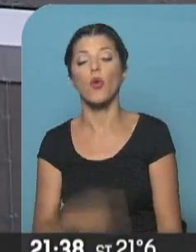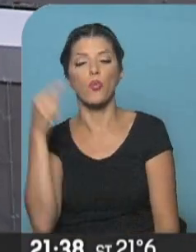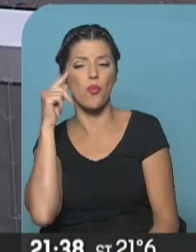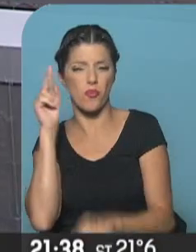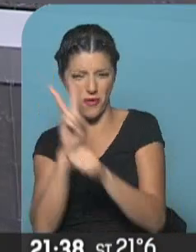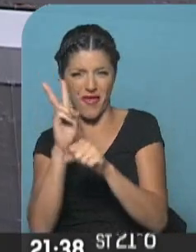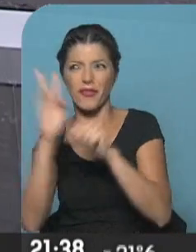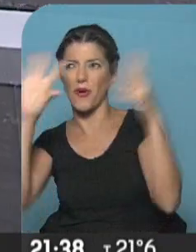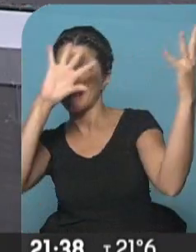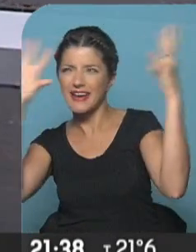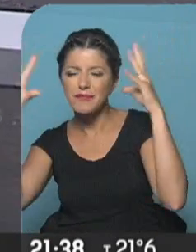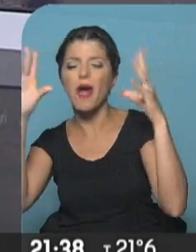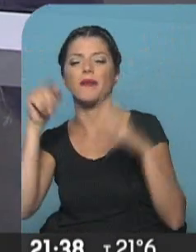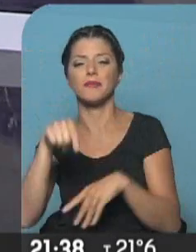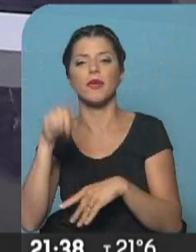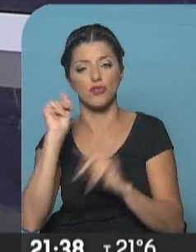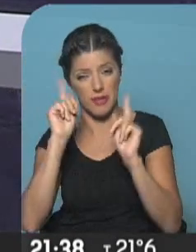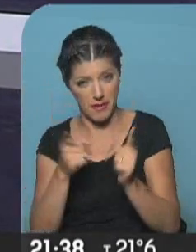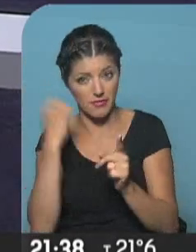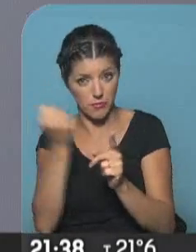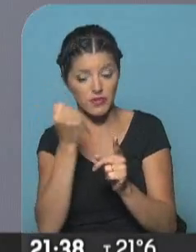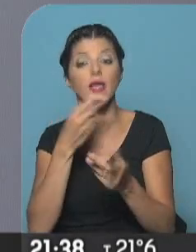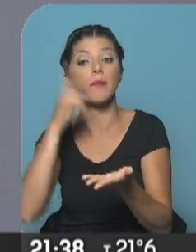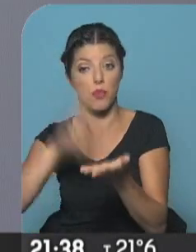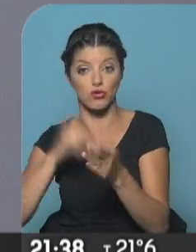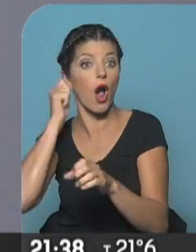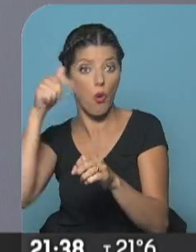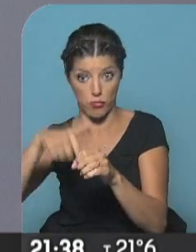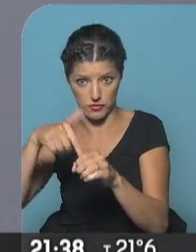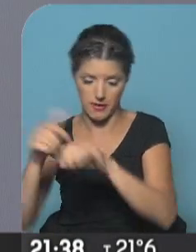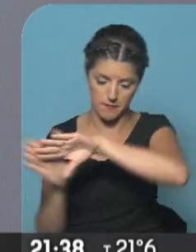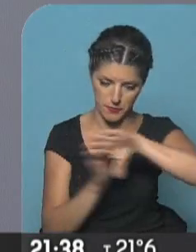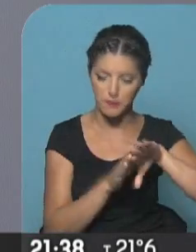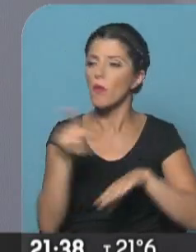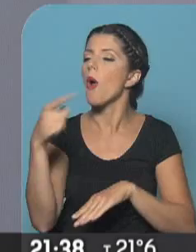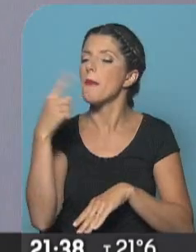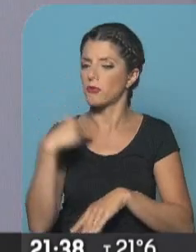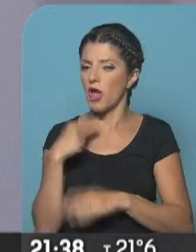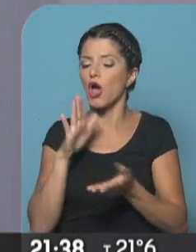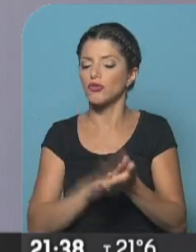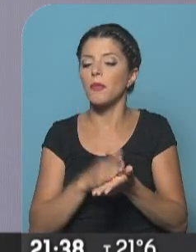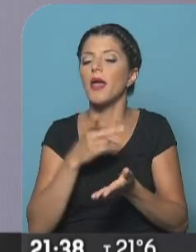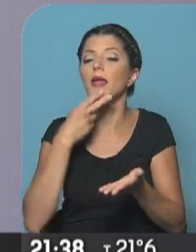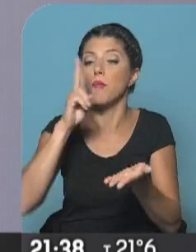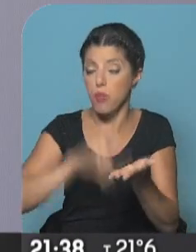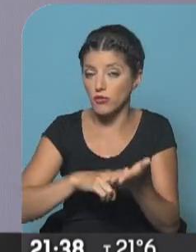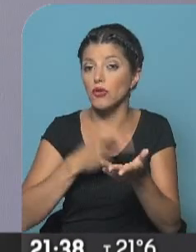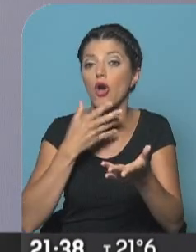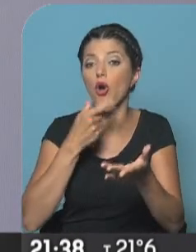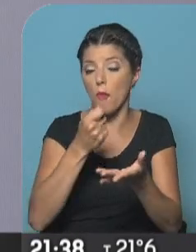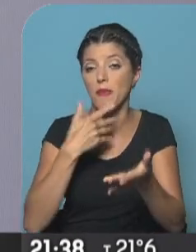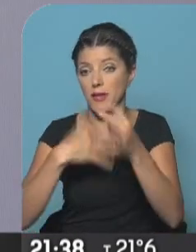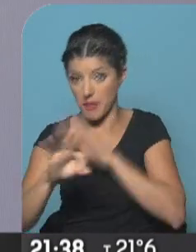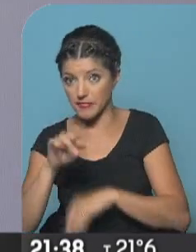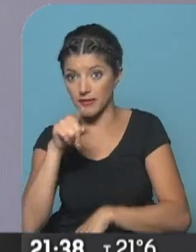ambiental, estaría contemplándose eso en el impuesto a los combustibles. La transferencia de inmuebles, como vos marcás, Daniel, hoy se paga el 1,5%